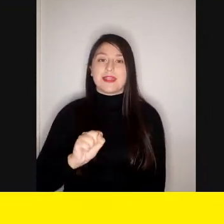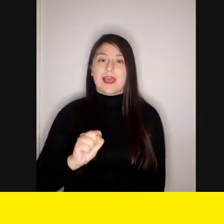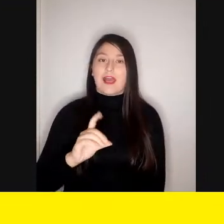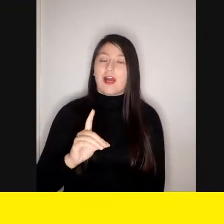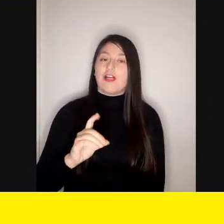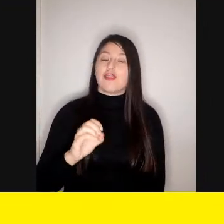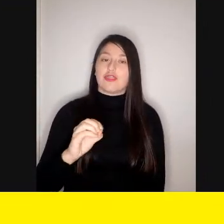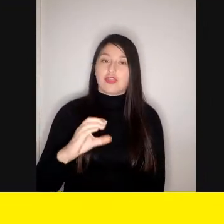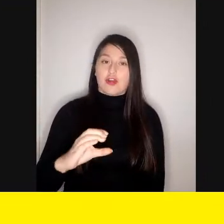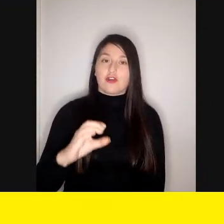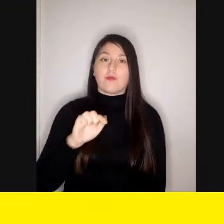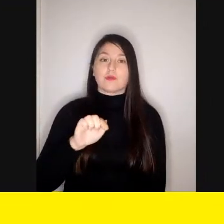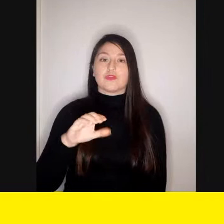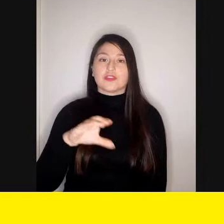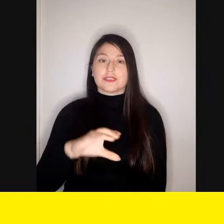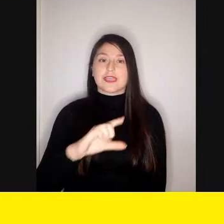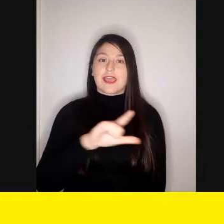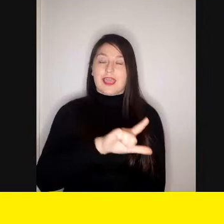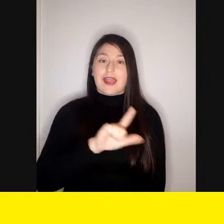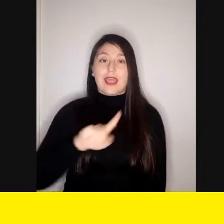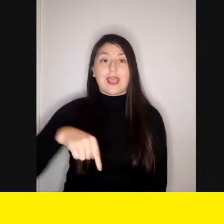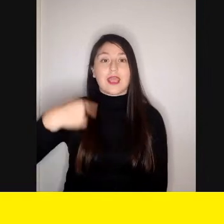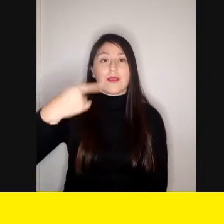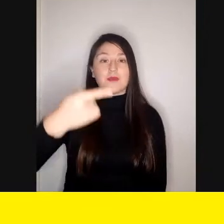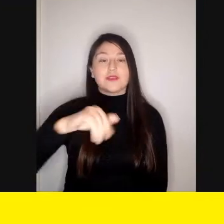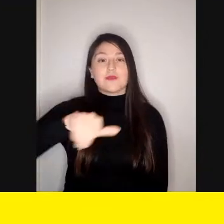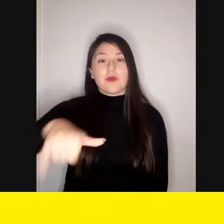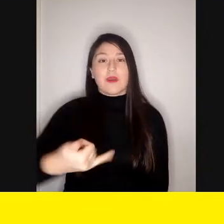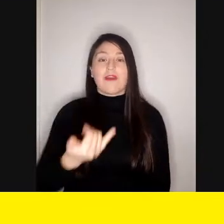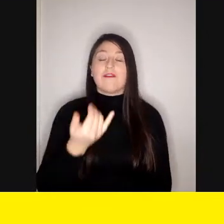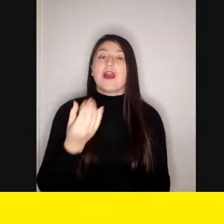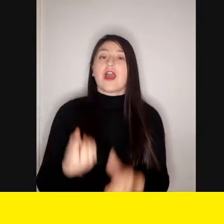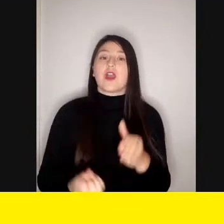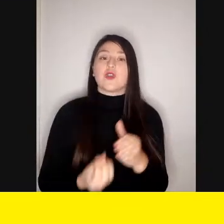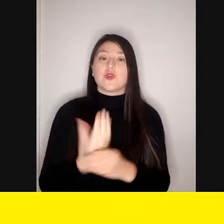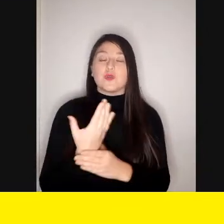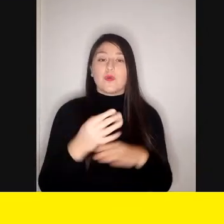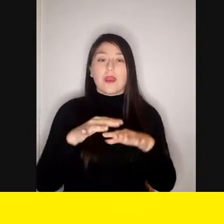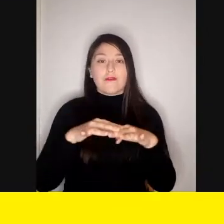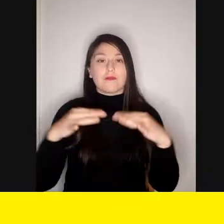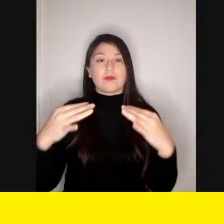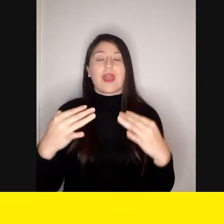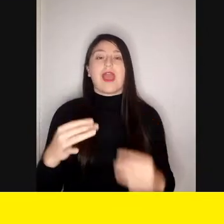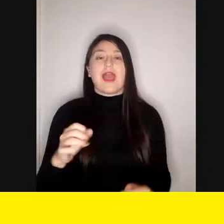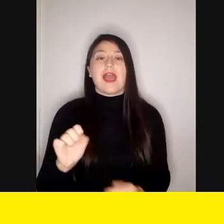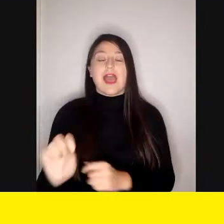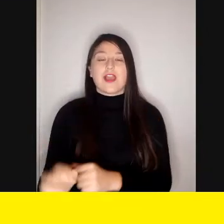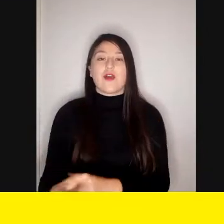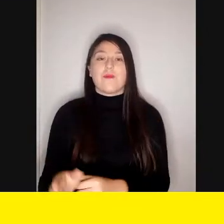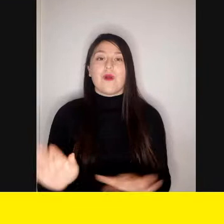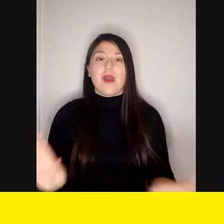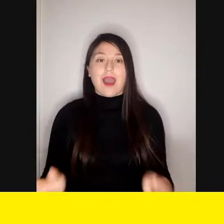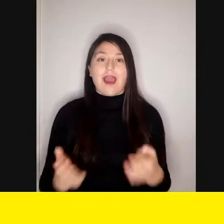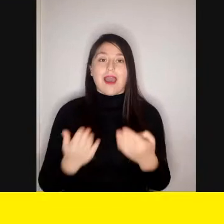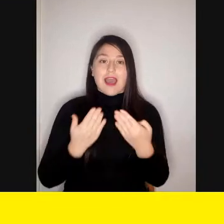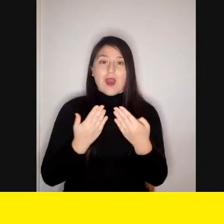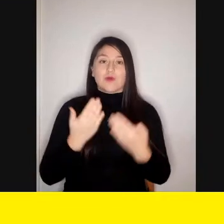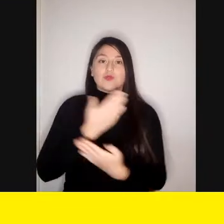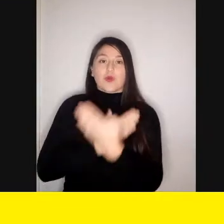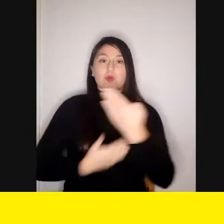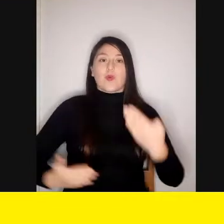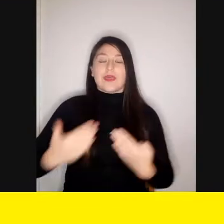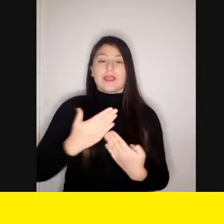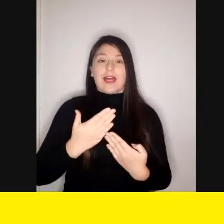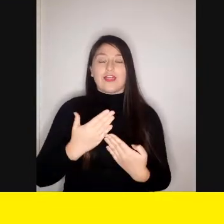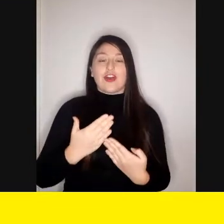próximo jueves tenemos un nuevo panel sobre autocuidado y salud